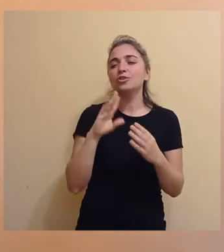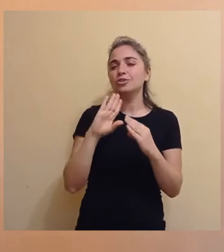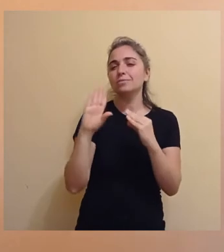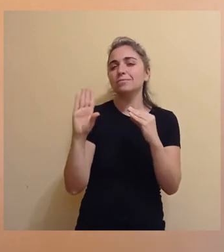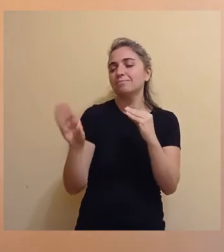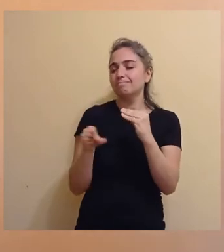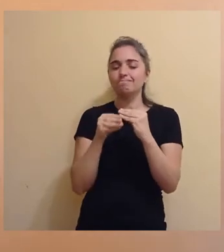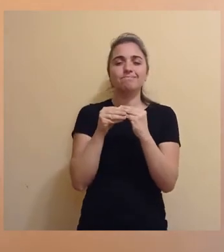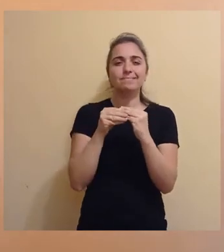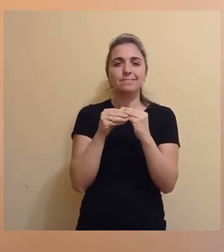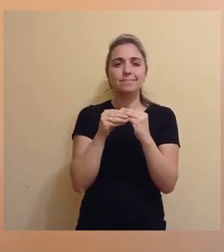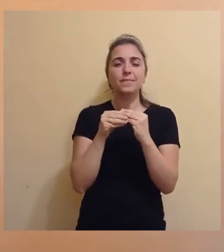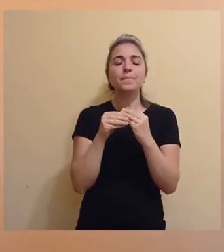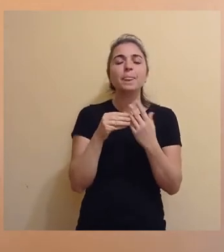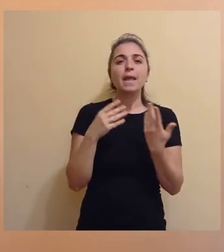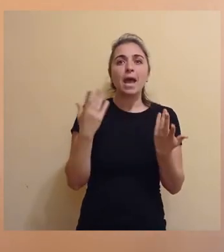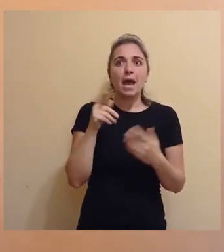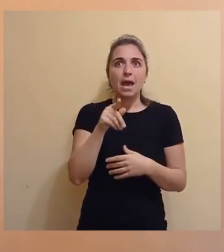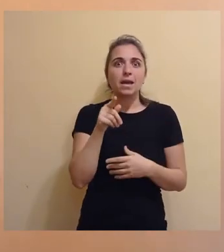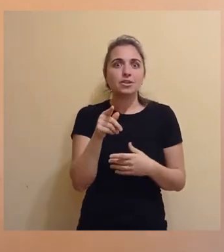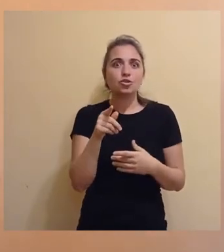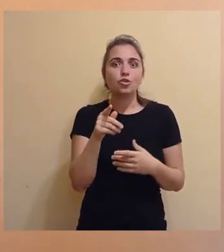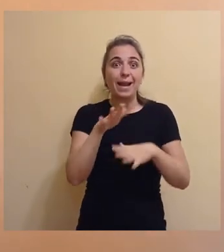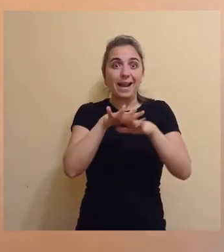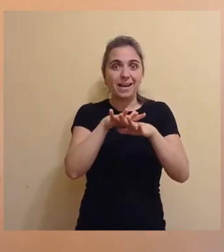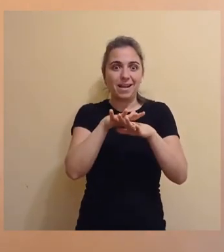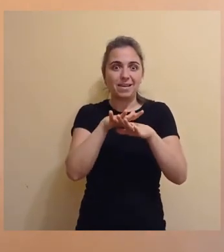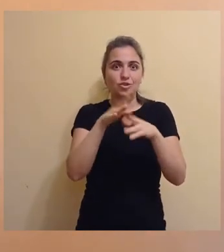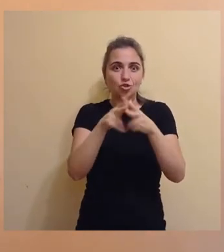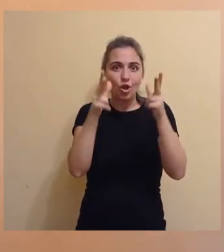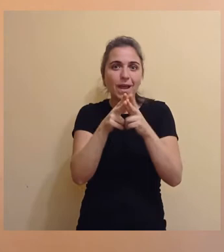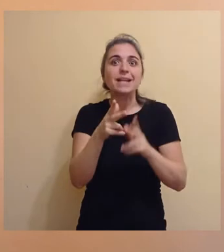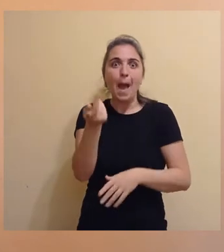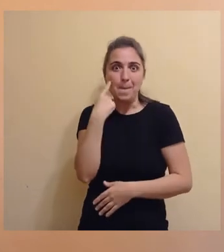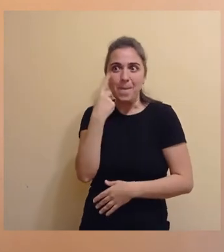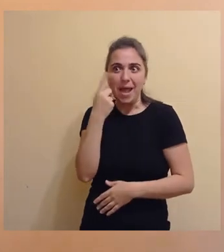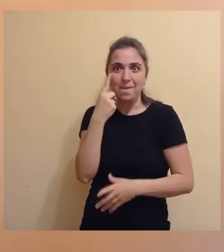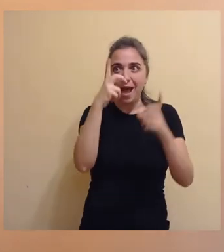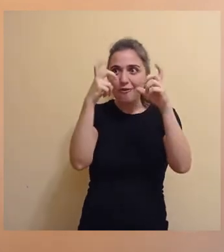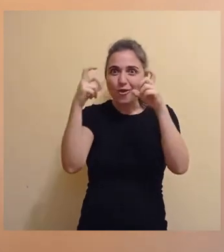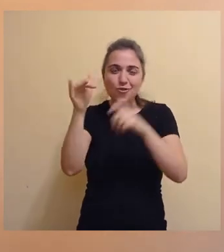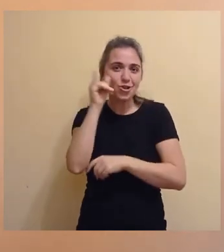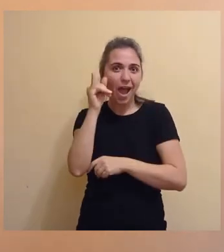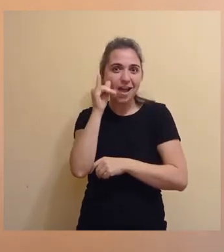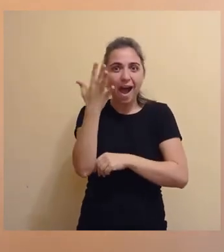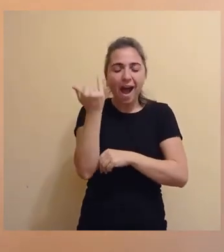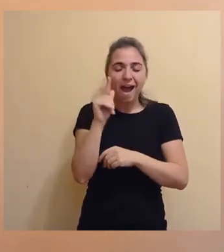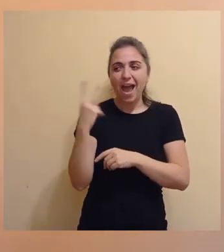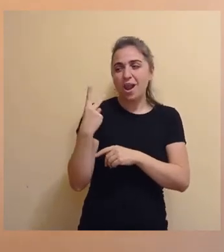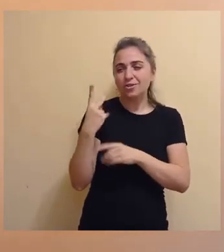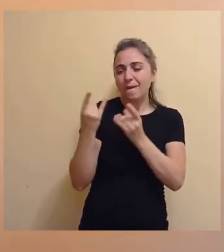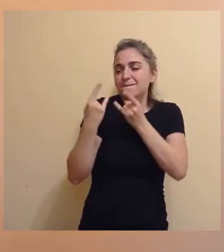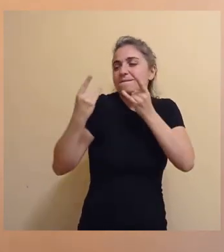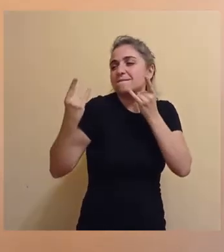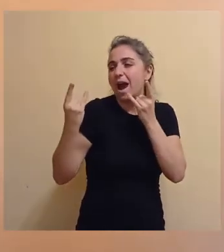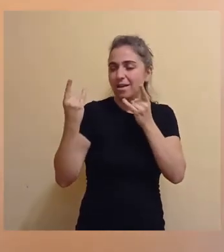¿no? También es algo que se pone en marcha mucho a través de las redes sociales, que es que fíjate en su galería de Instagram, es que estamos